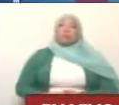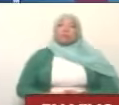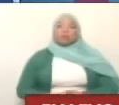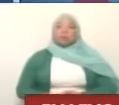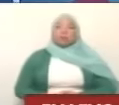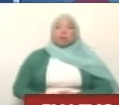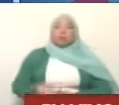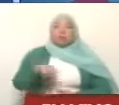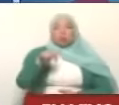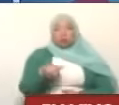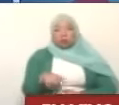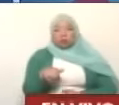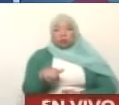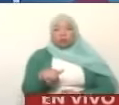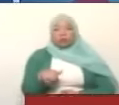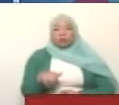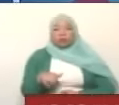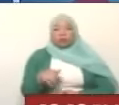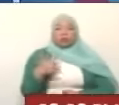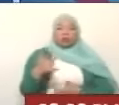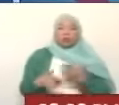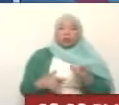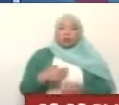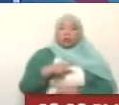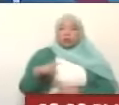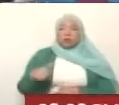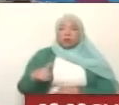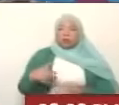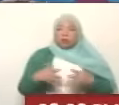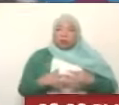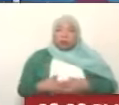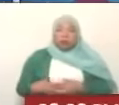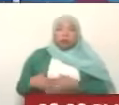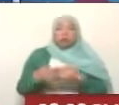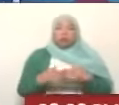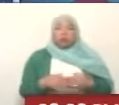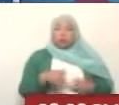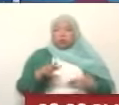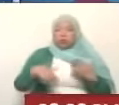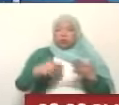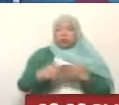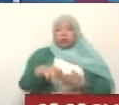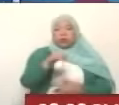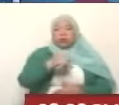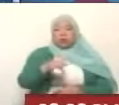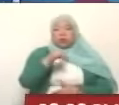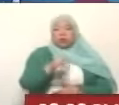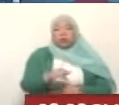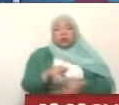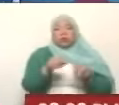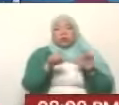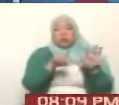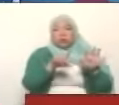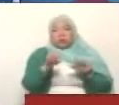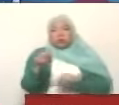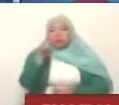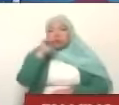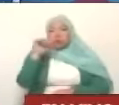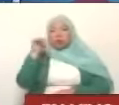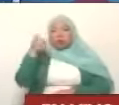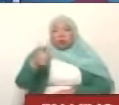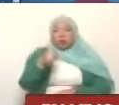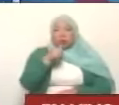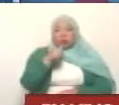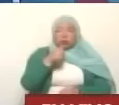Hoy está declinando un mundo imperial de Occidente que tiene 600 años de dominio,